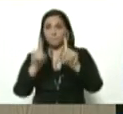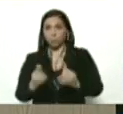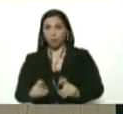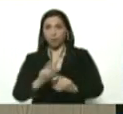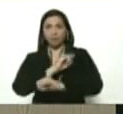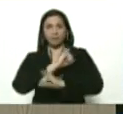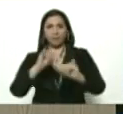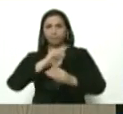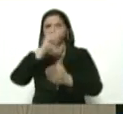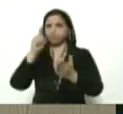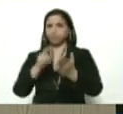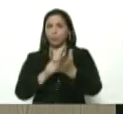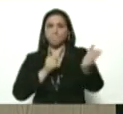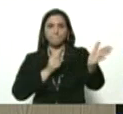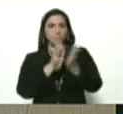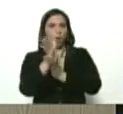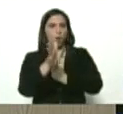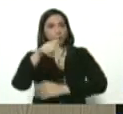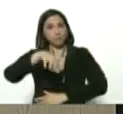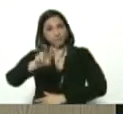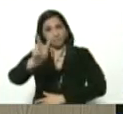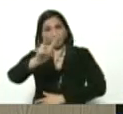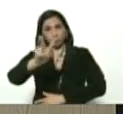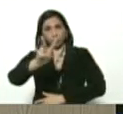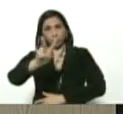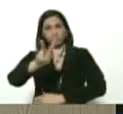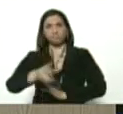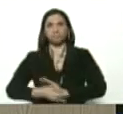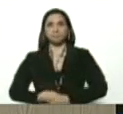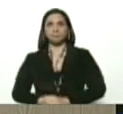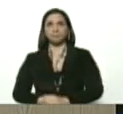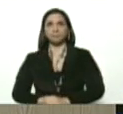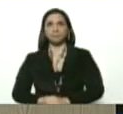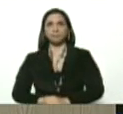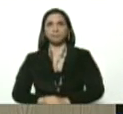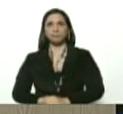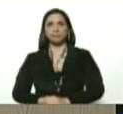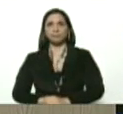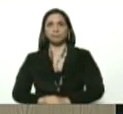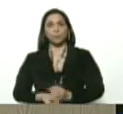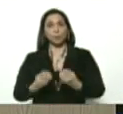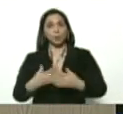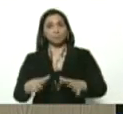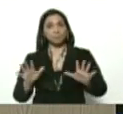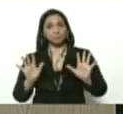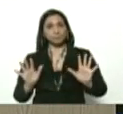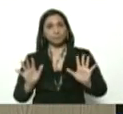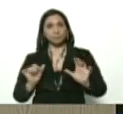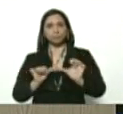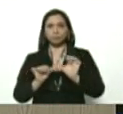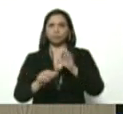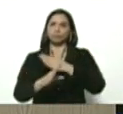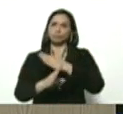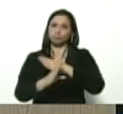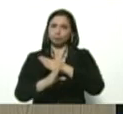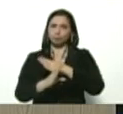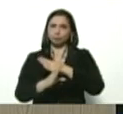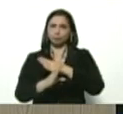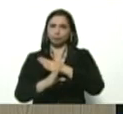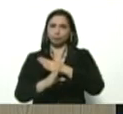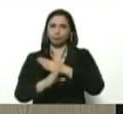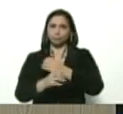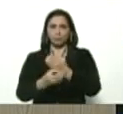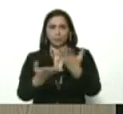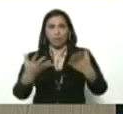absolutamente gratuitas a toda la población así que mantengamos no en esta